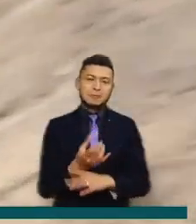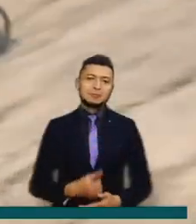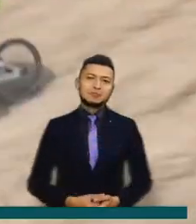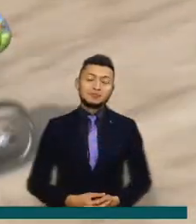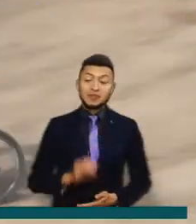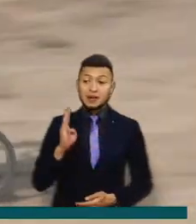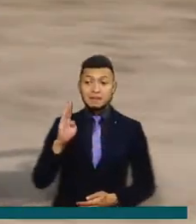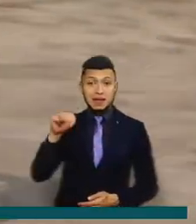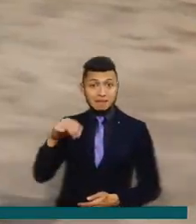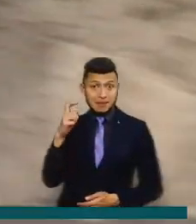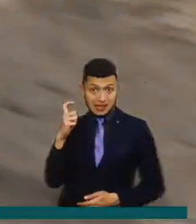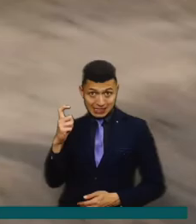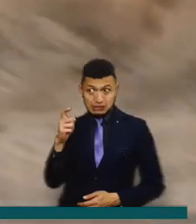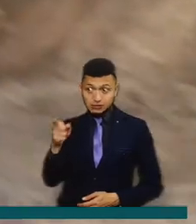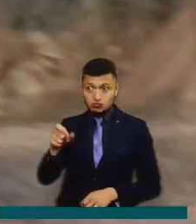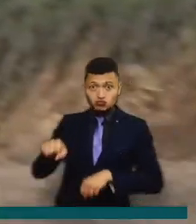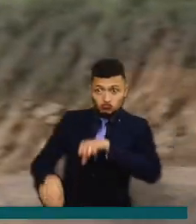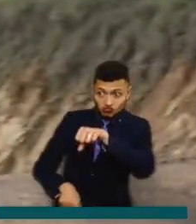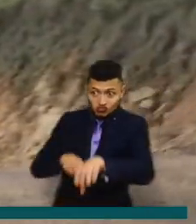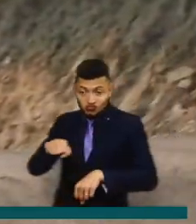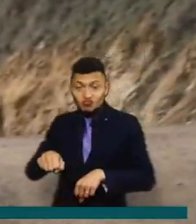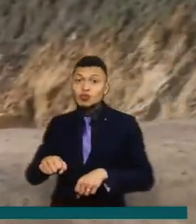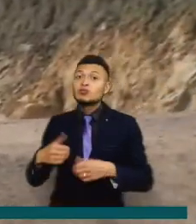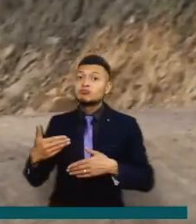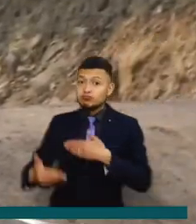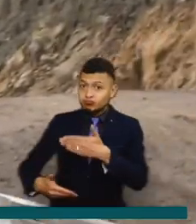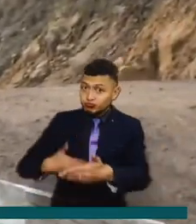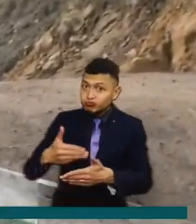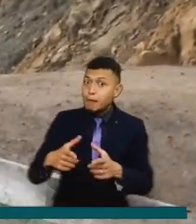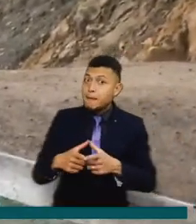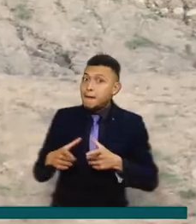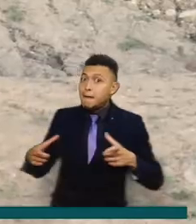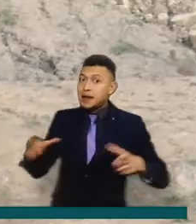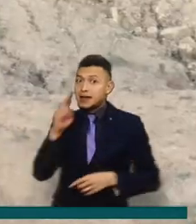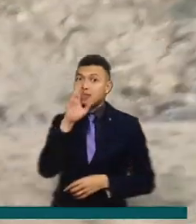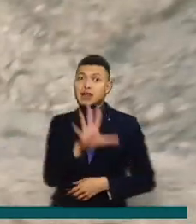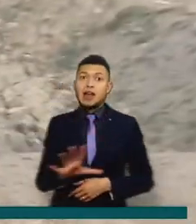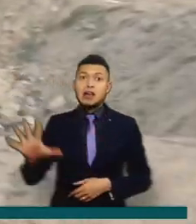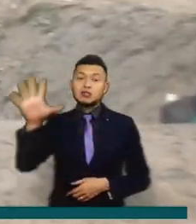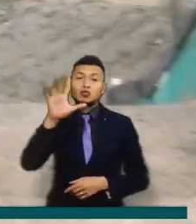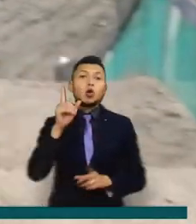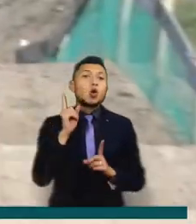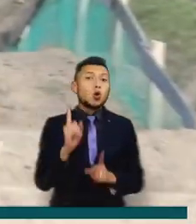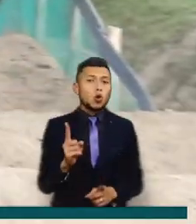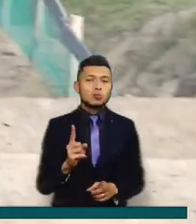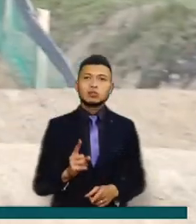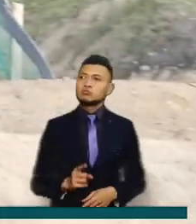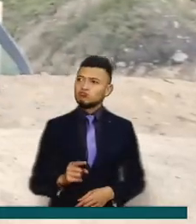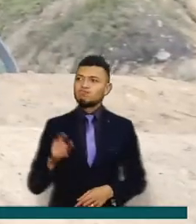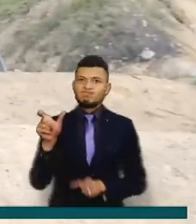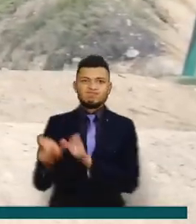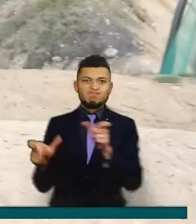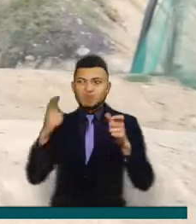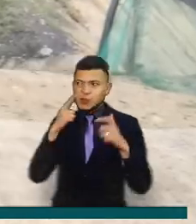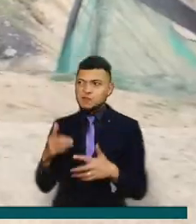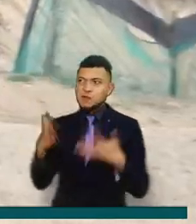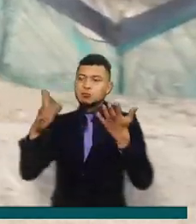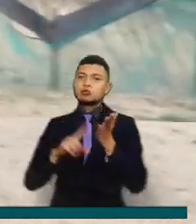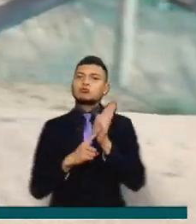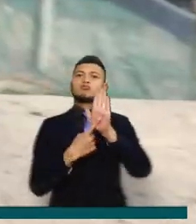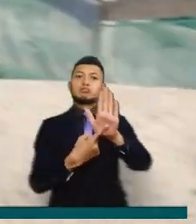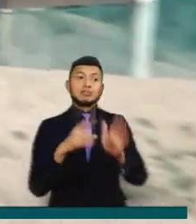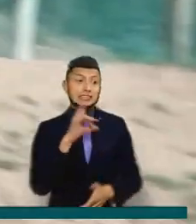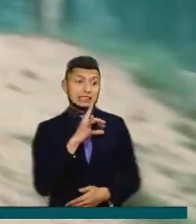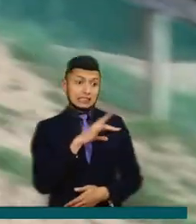El BMX es un deporte que está cogiendo fuerza a nivel nacional gracias al posicionamiento que grandes personalidades le han puesto al mismo. Y